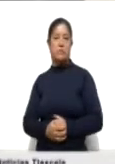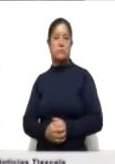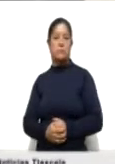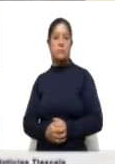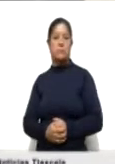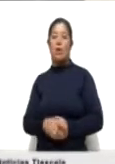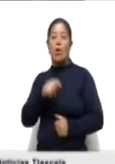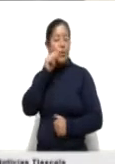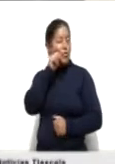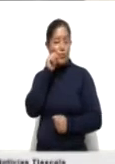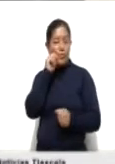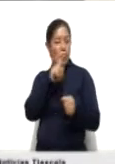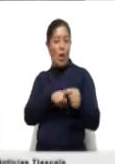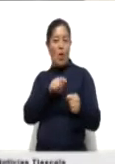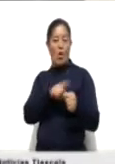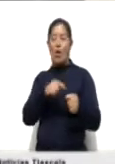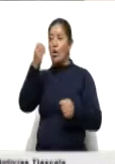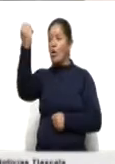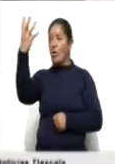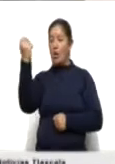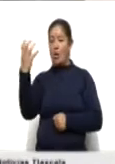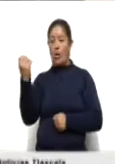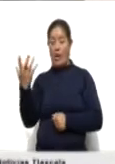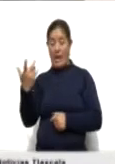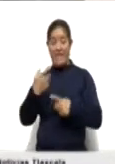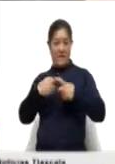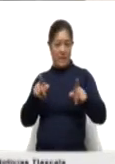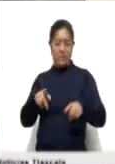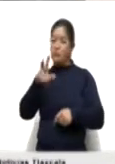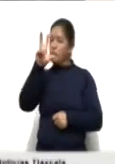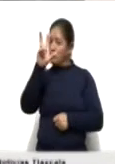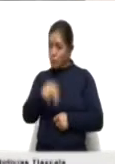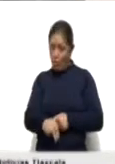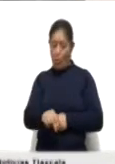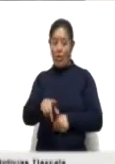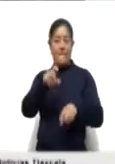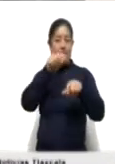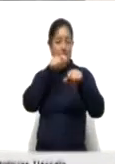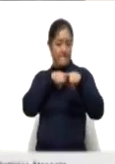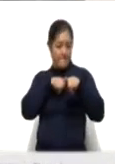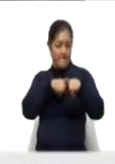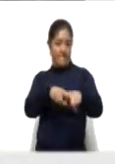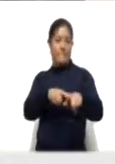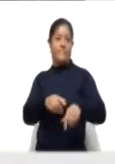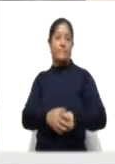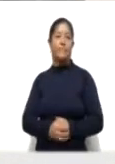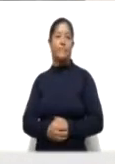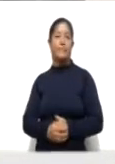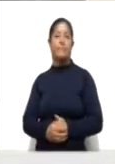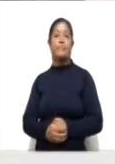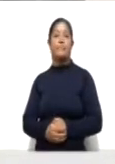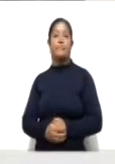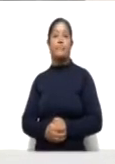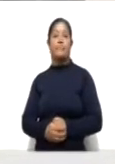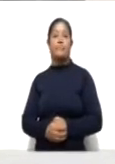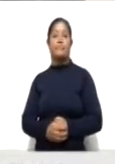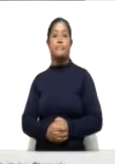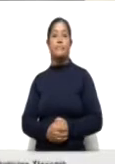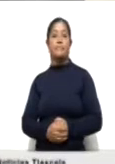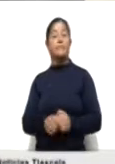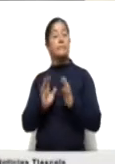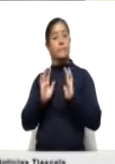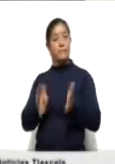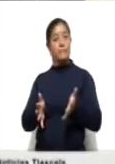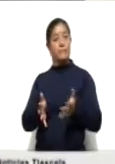color de semáforo no van a ser diferentes para la población. Y me refiero que definitivamente, bueno, el hecho